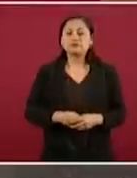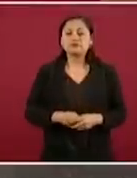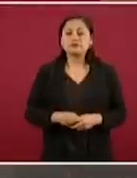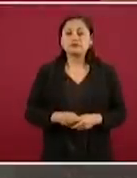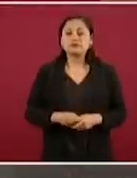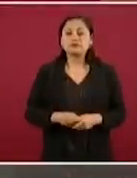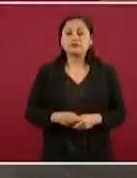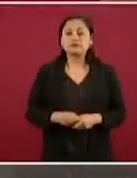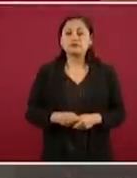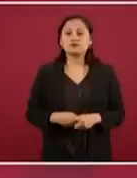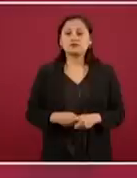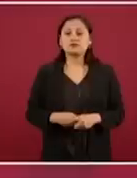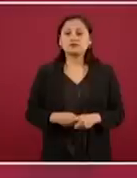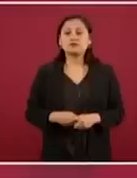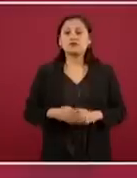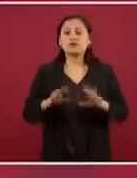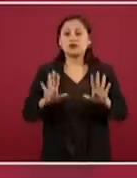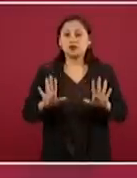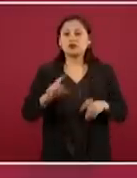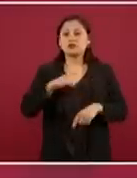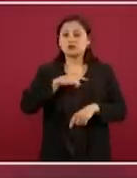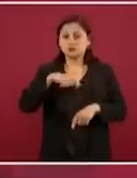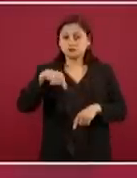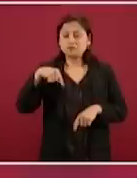seguíamos estando arriba.